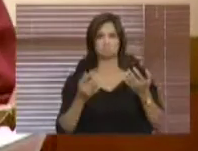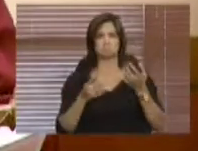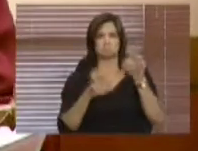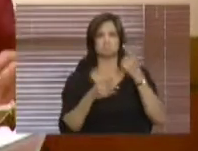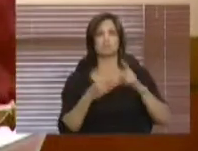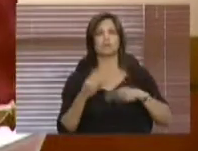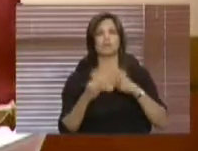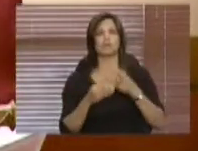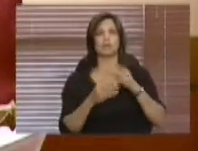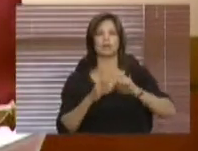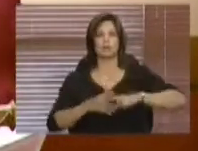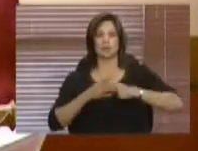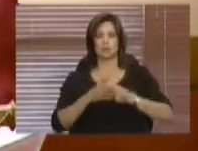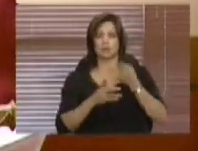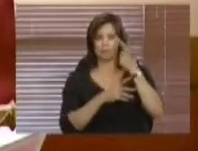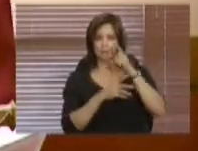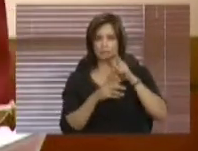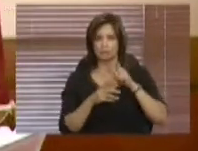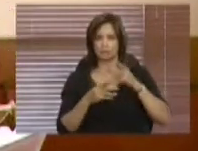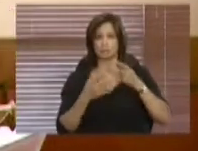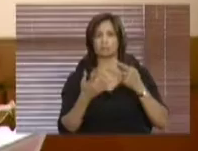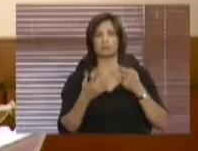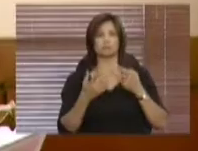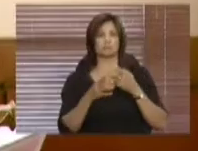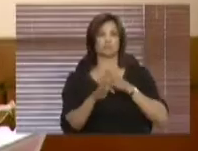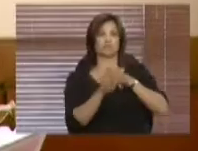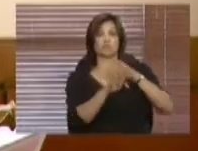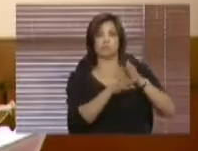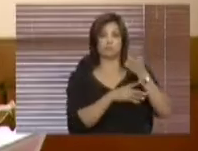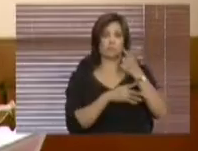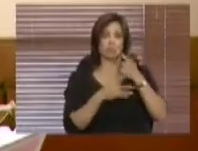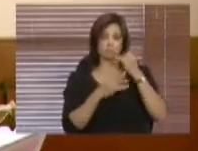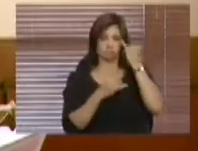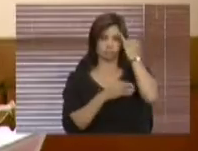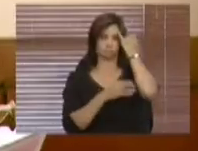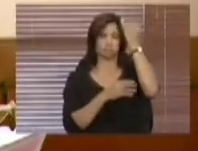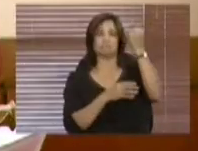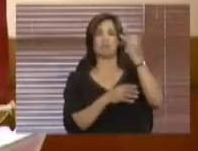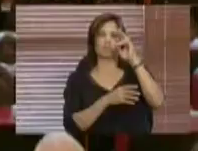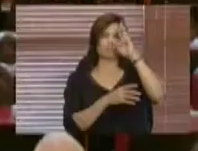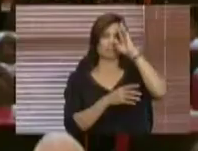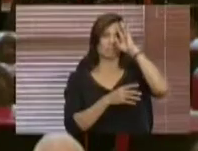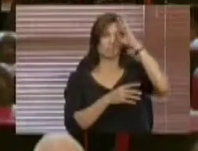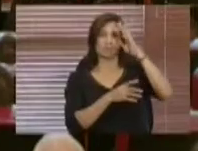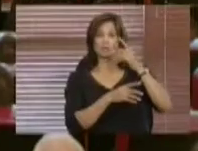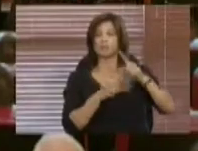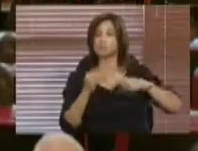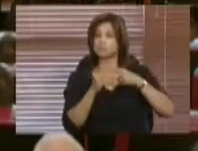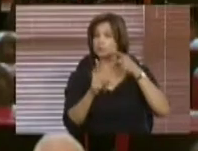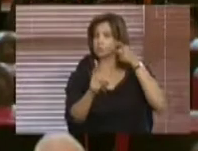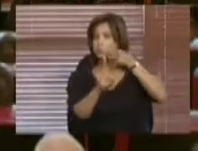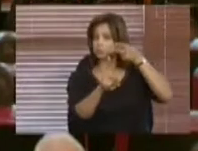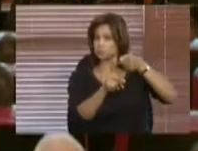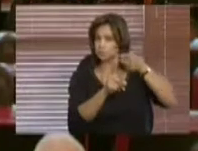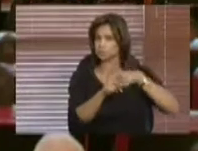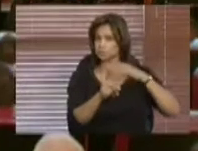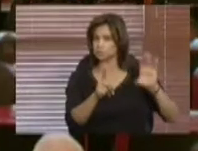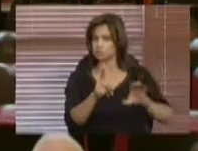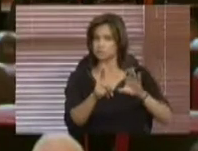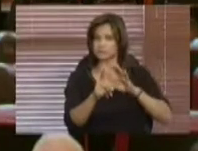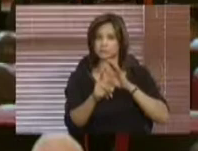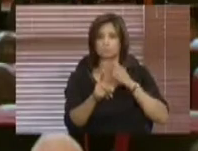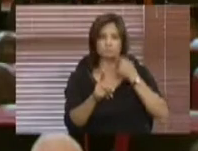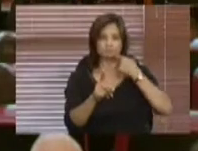en cuanto al origen de su investidura o imputaciones ficticias en cuanto a los motivos de sus